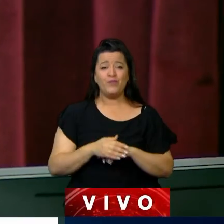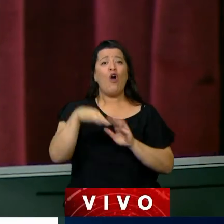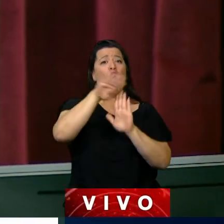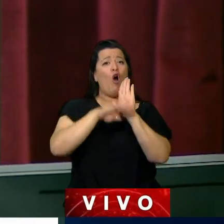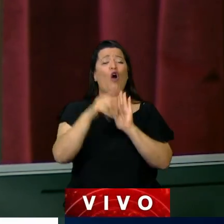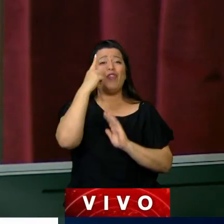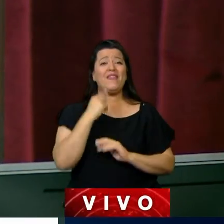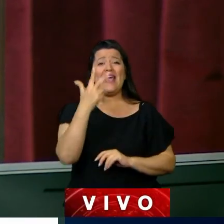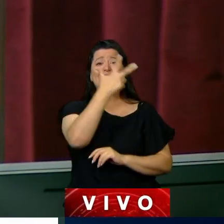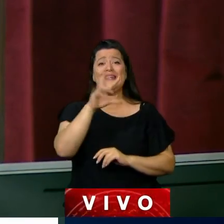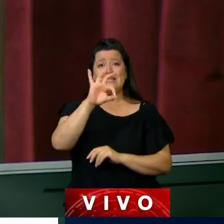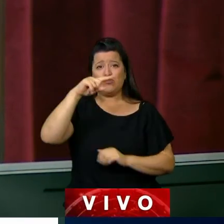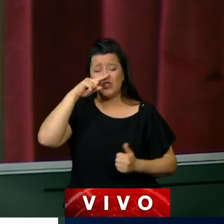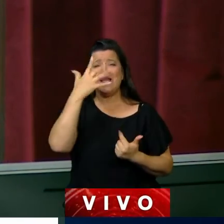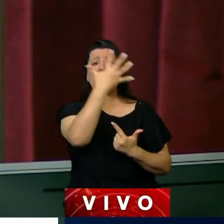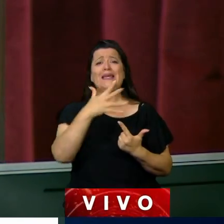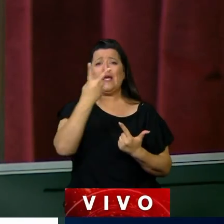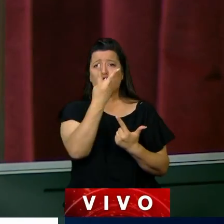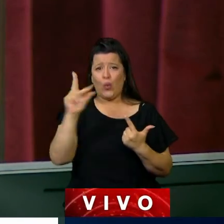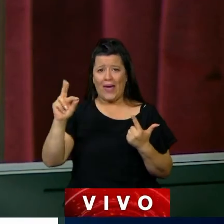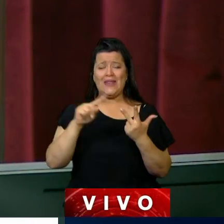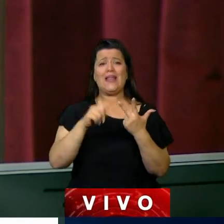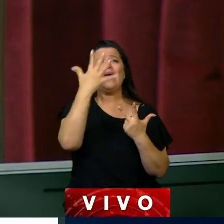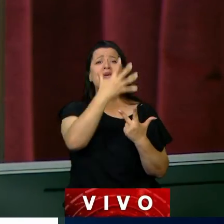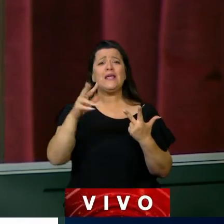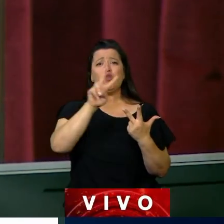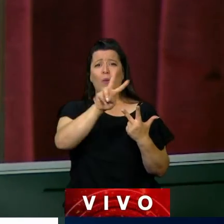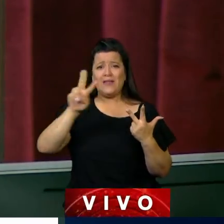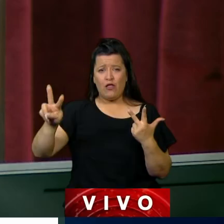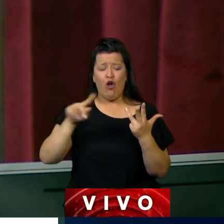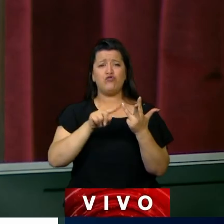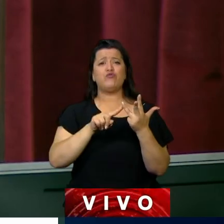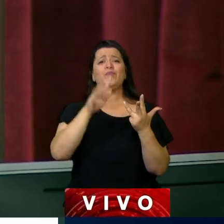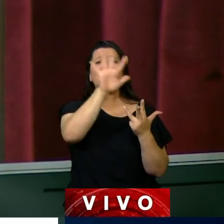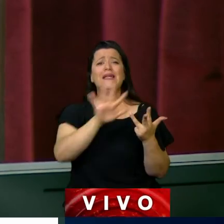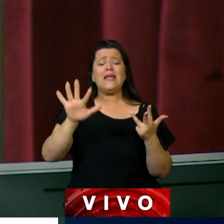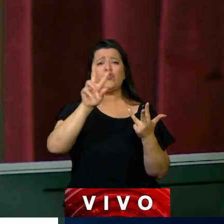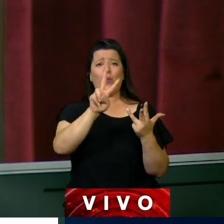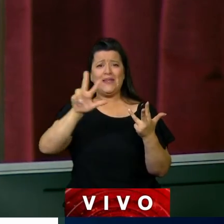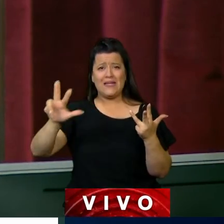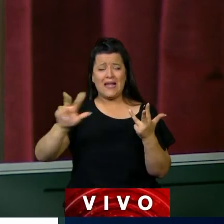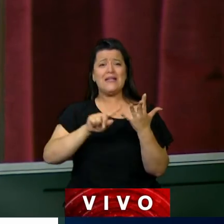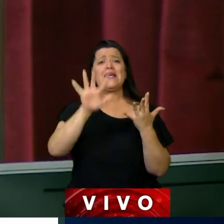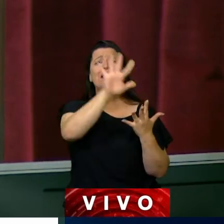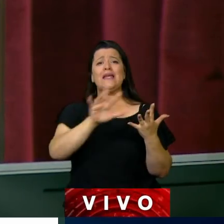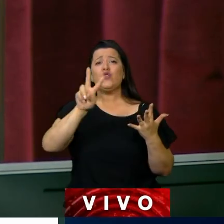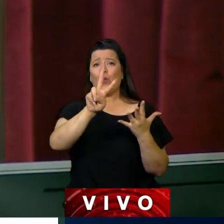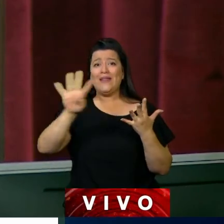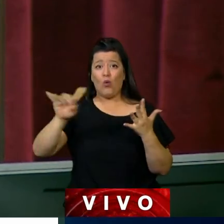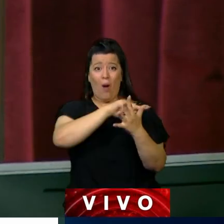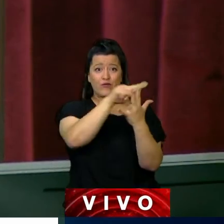día 307, 520, 522, 523 y